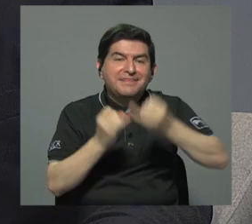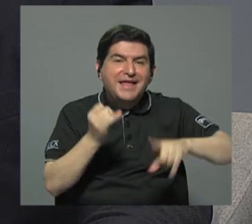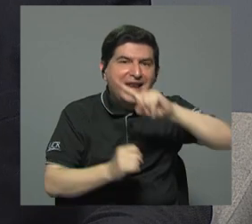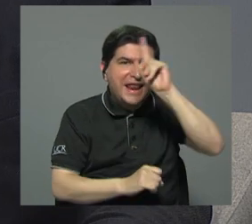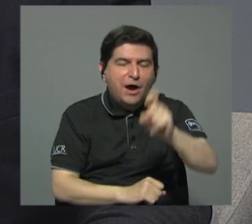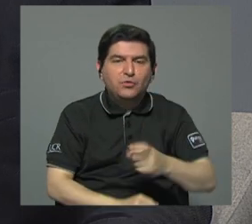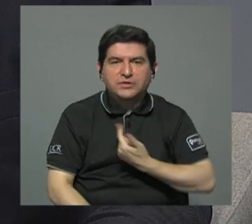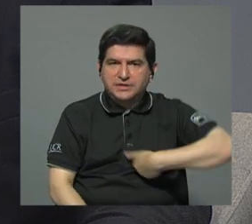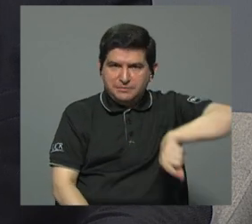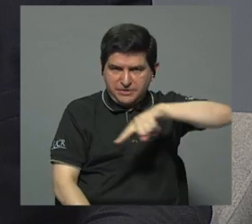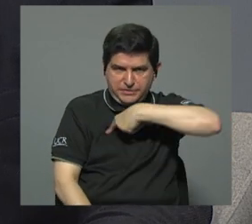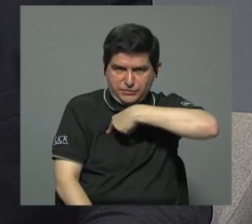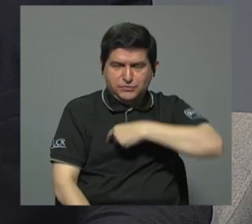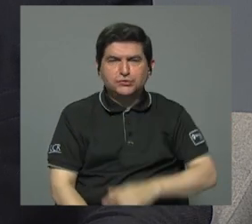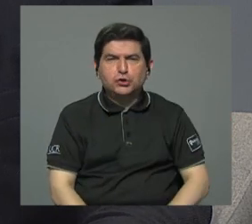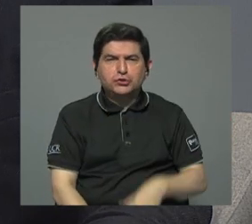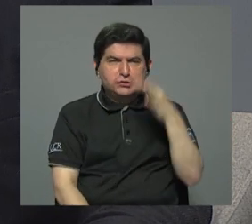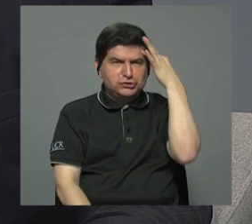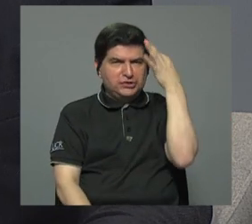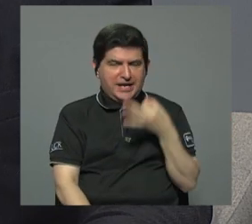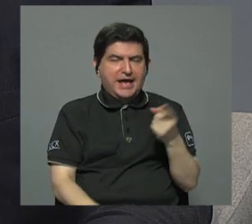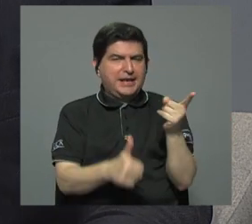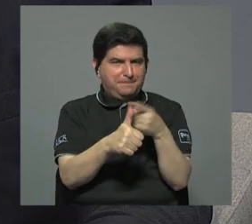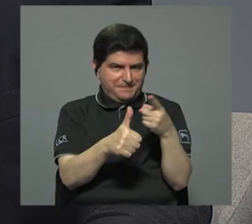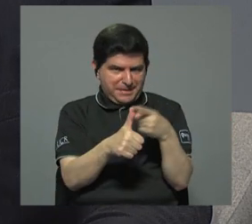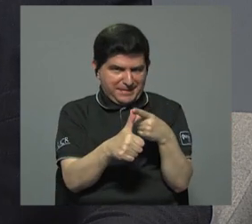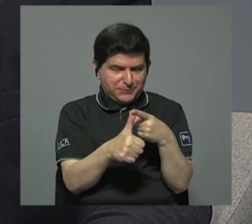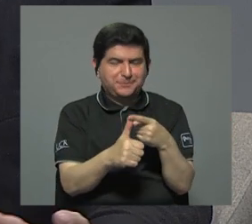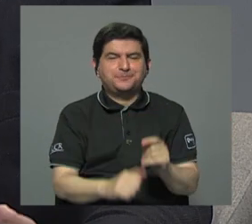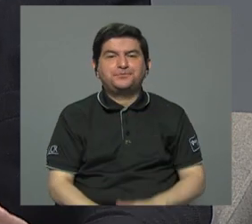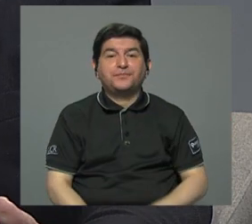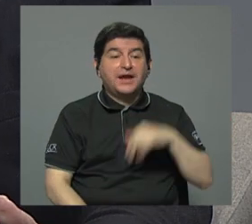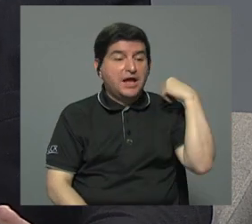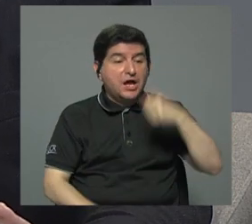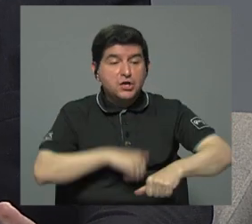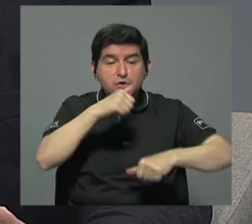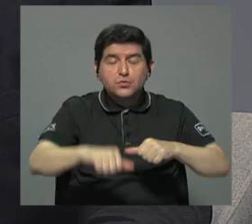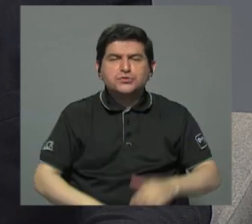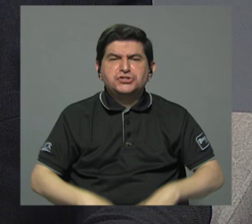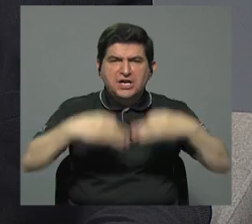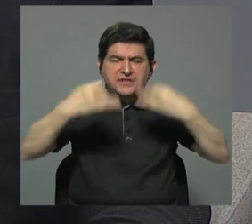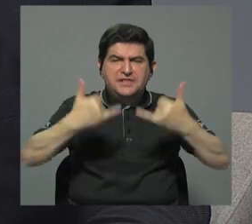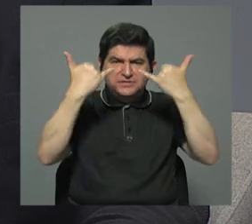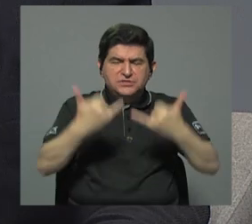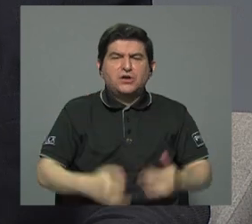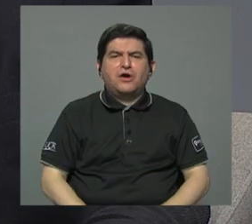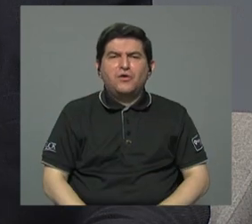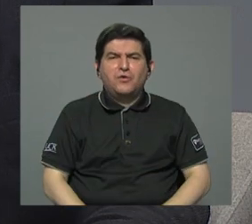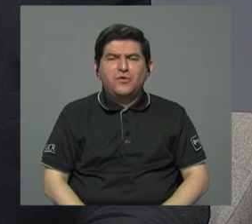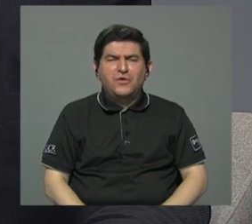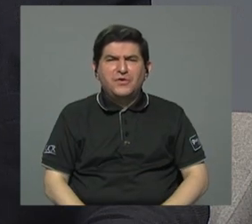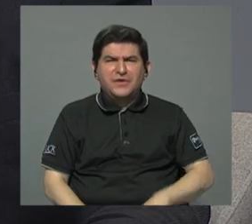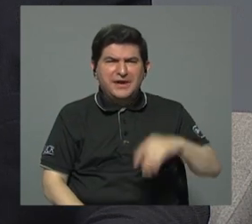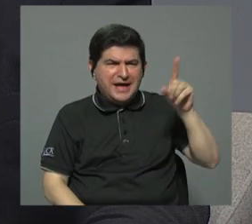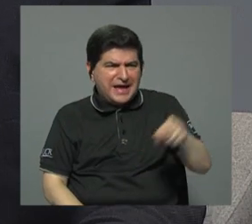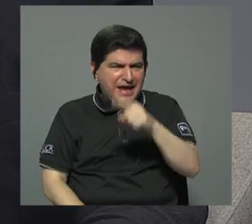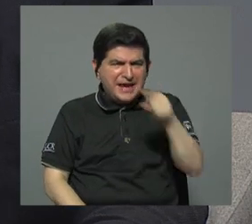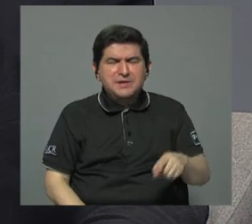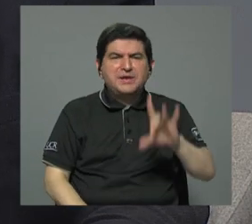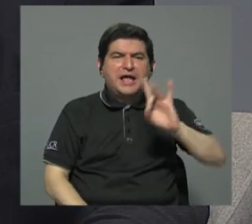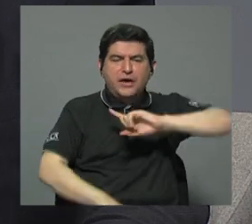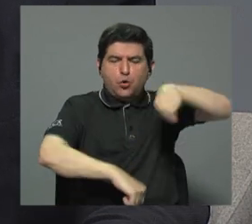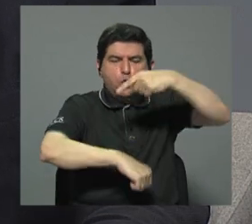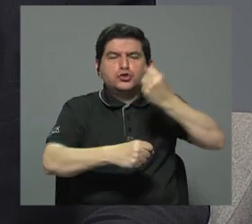pregunta, nosotros evidentemente creemos primero que hay que combatir las medidas que hoy quieren enterrar la conquista que significó la jornada de las